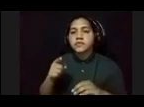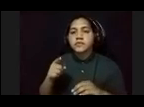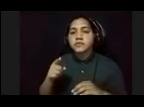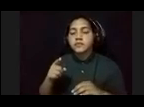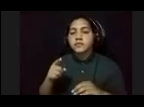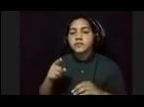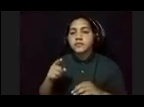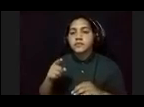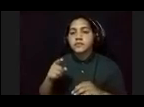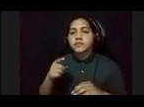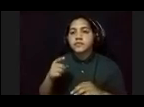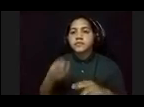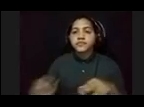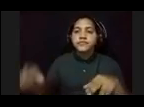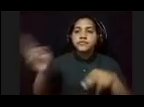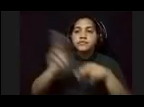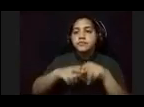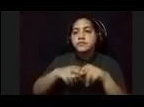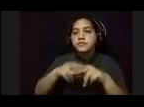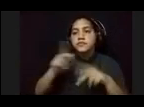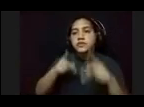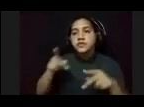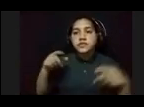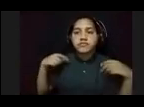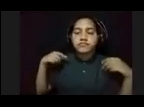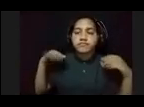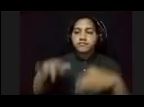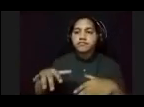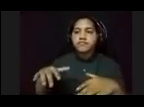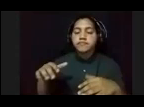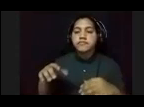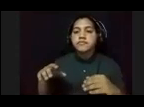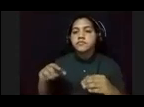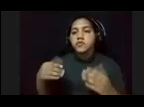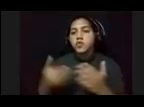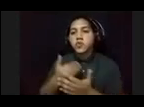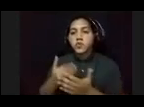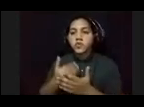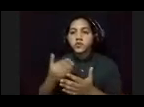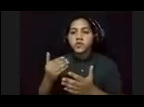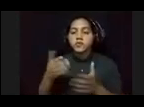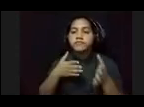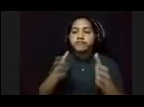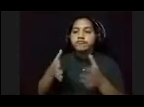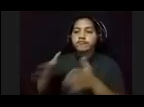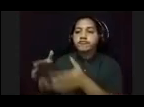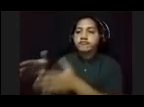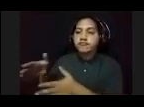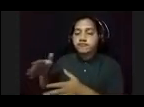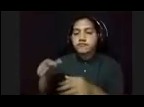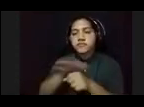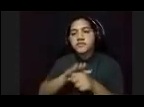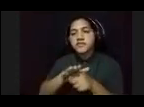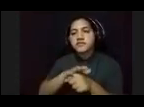Perla comienza a aumentar y el área va adquiriendo un nuevo entramado de calles y sectores, como las